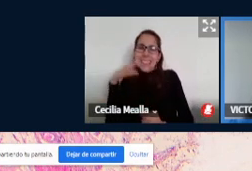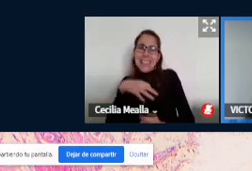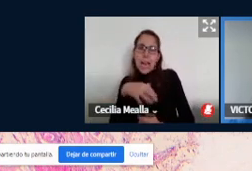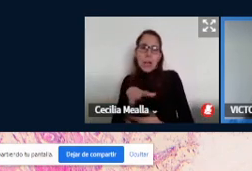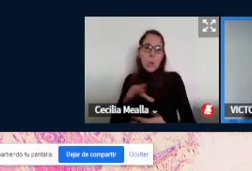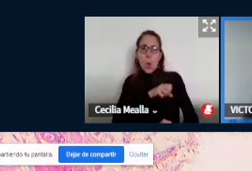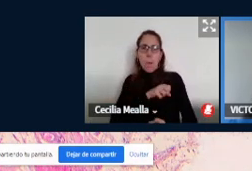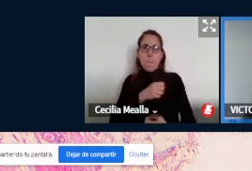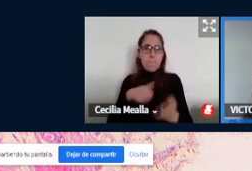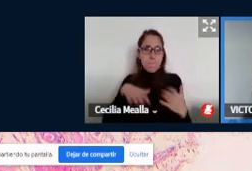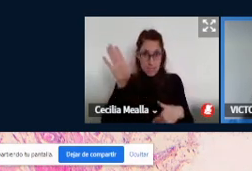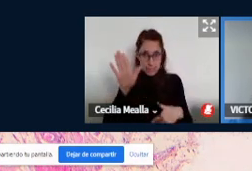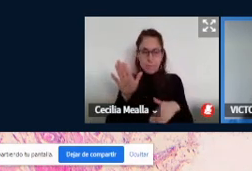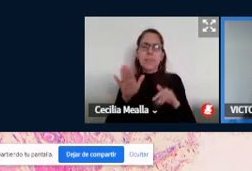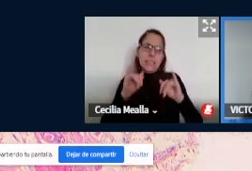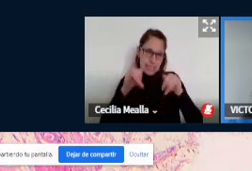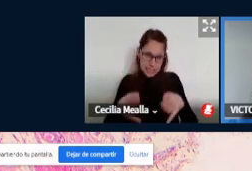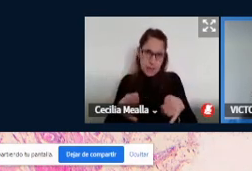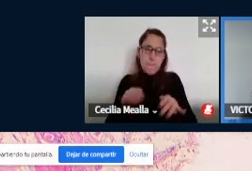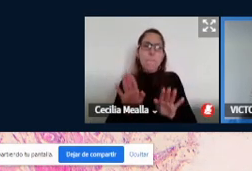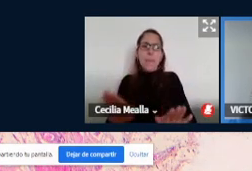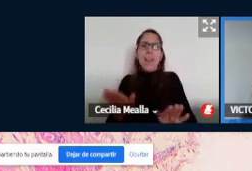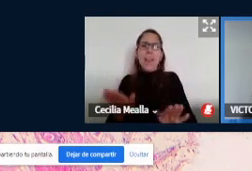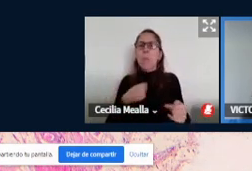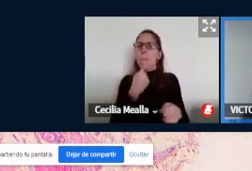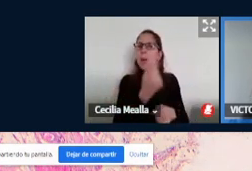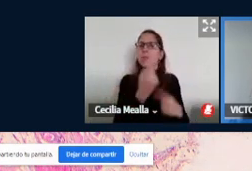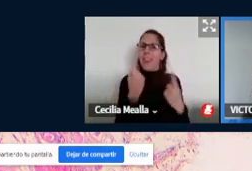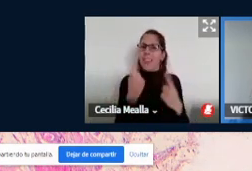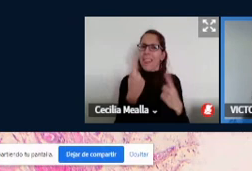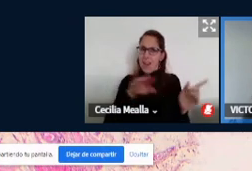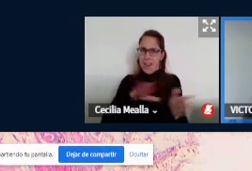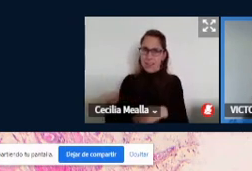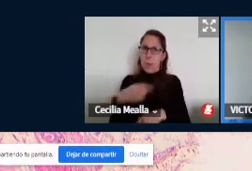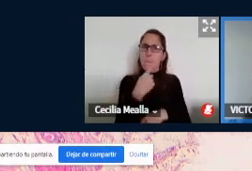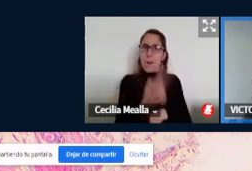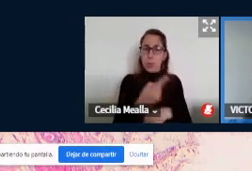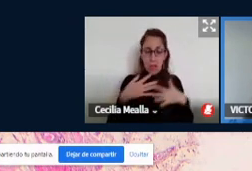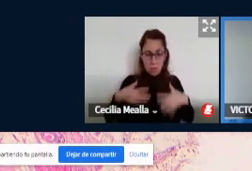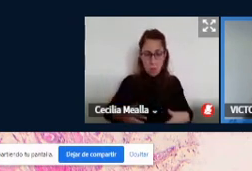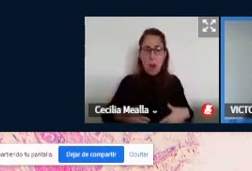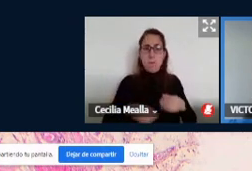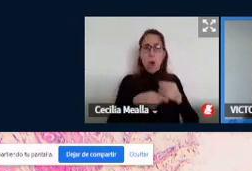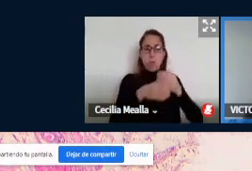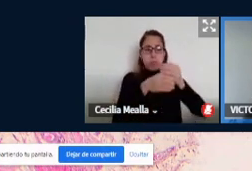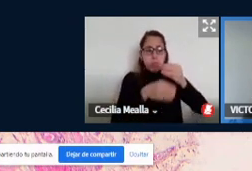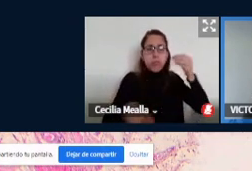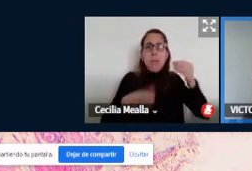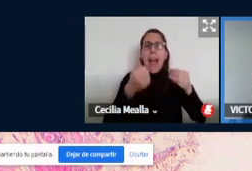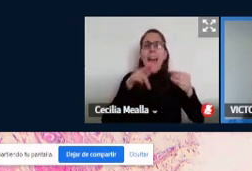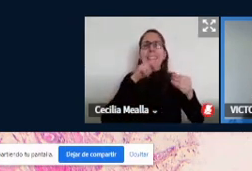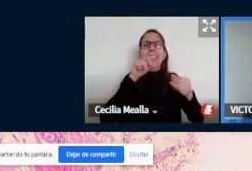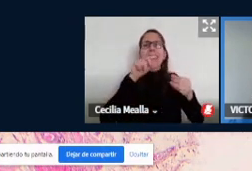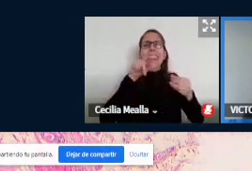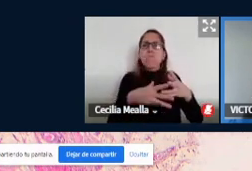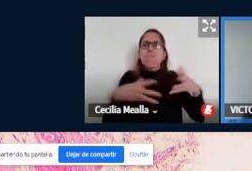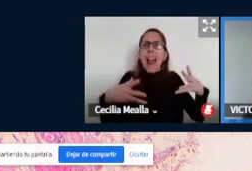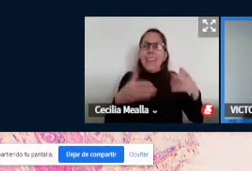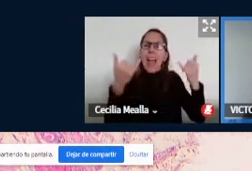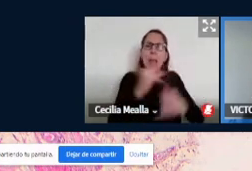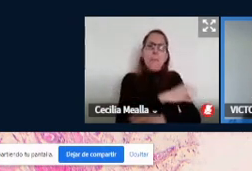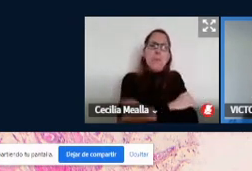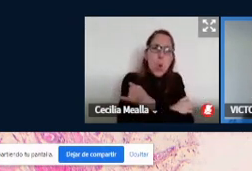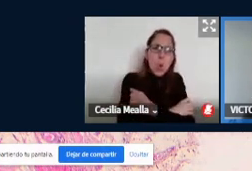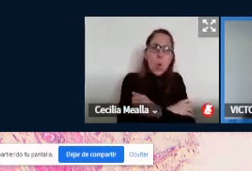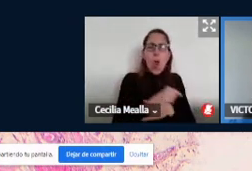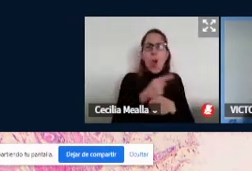pregunta es por qué las arterias grandes tienen mucho músculo y muchas fibras elásticas. La aorta,